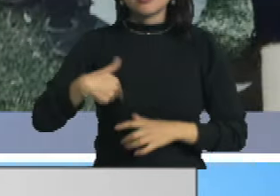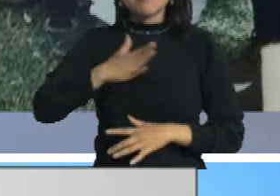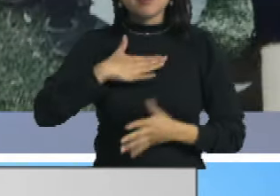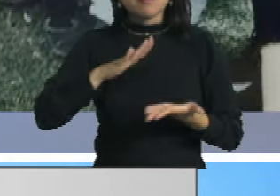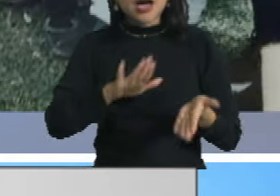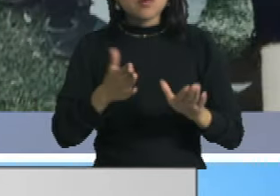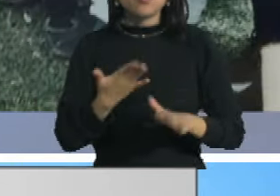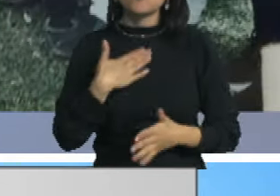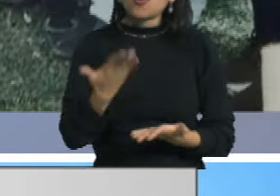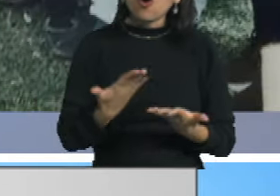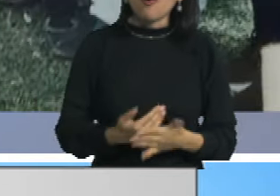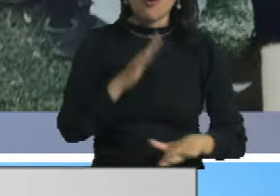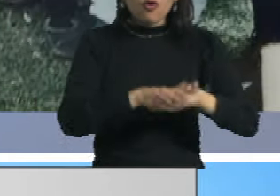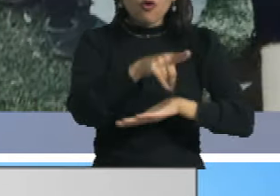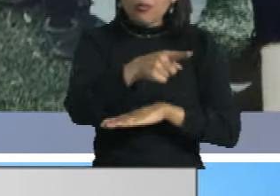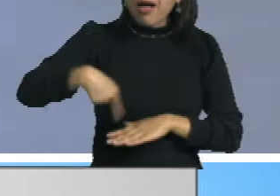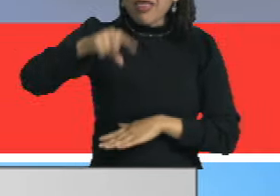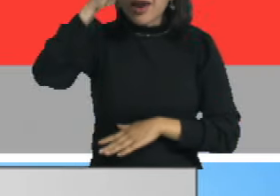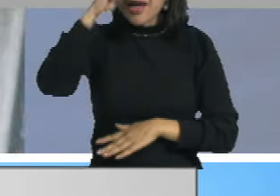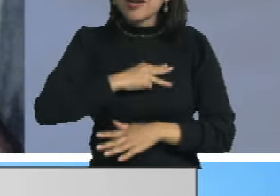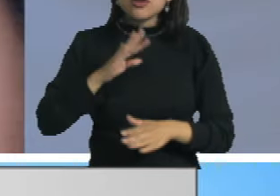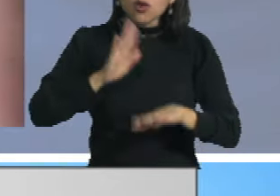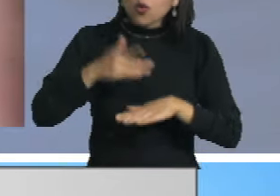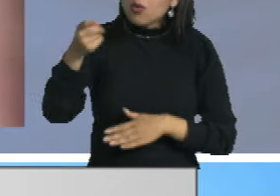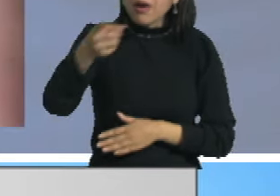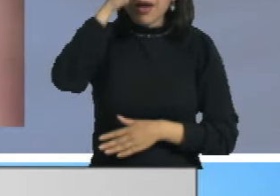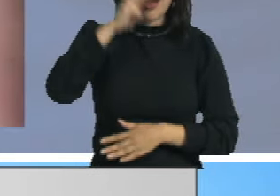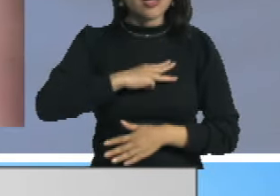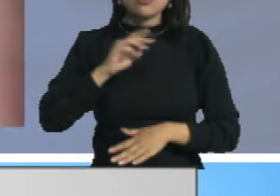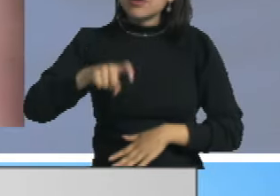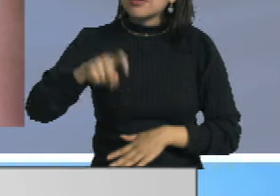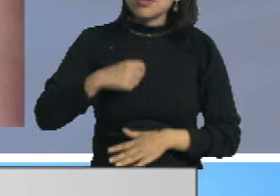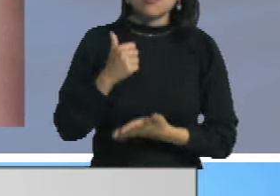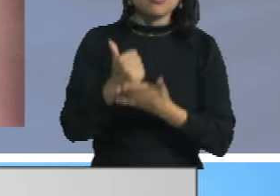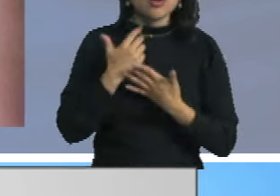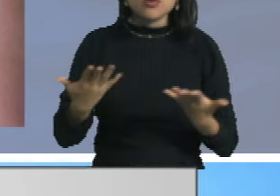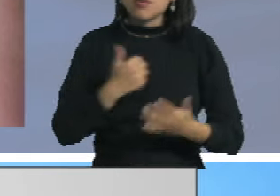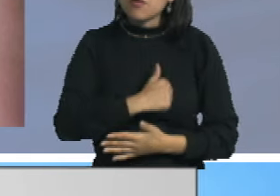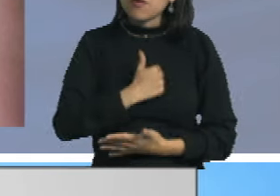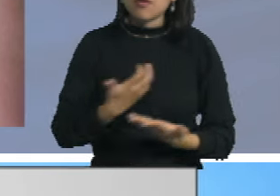hermana. Entonces necesitamos que nos colaboren en eso, mi amigo,